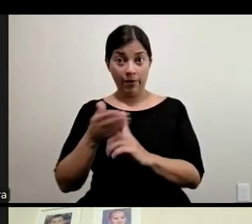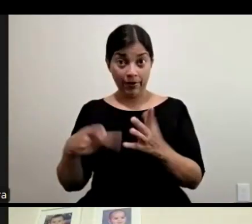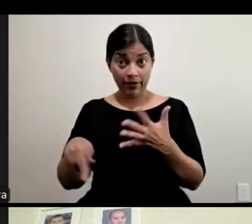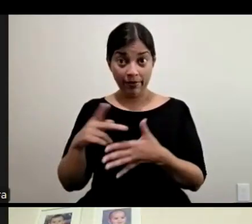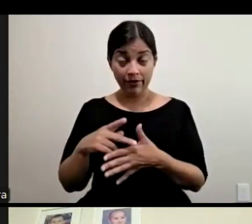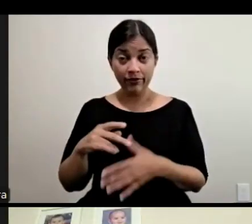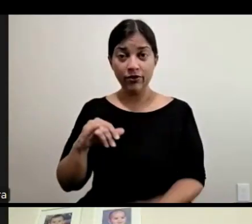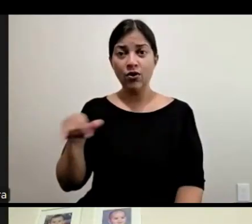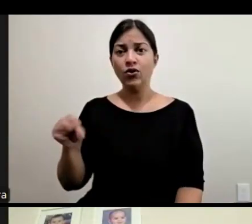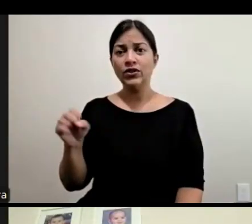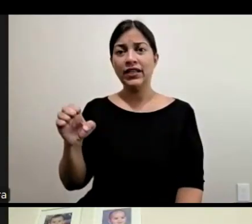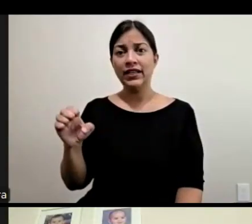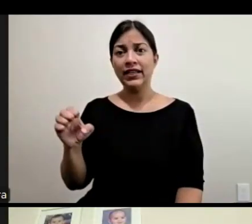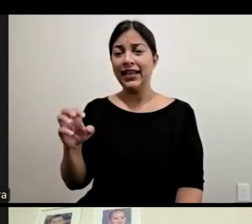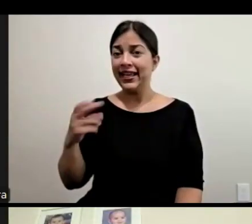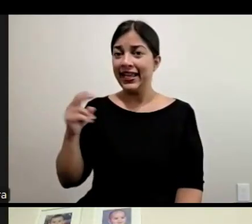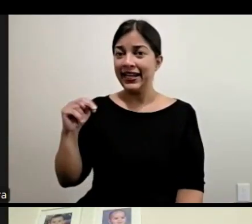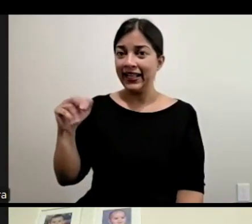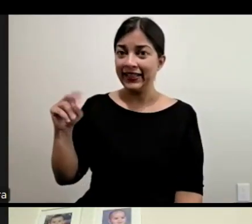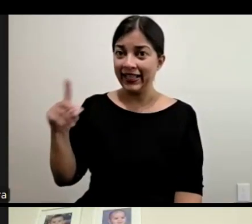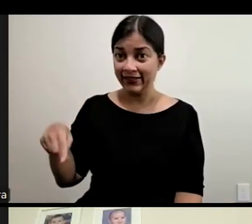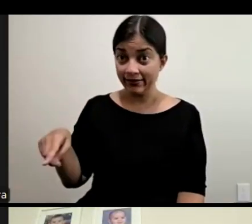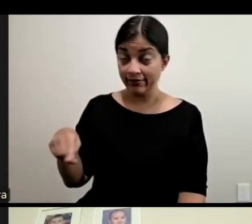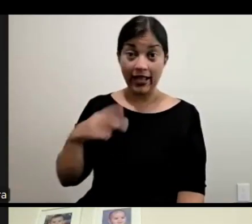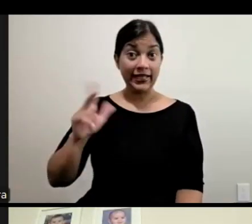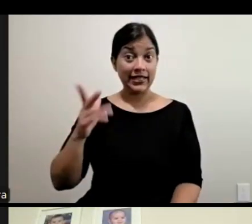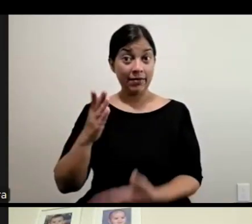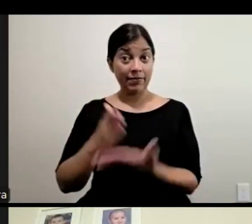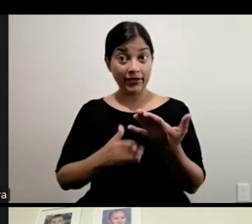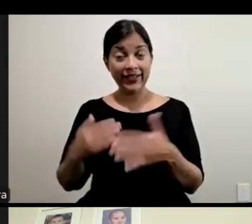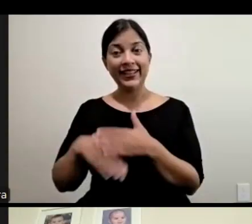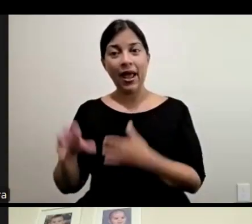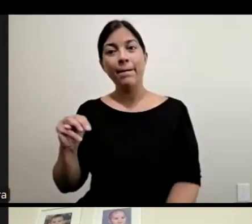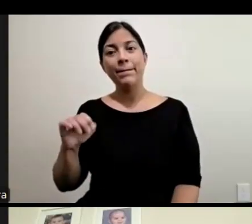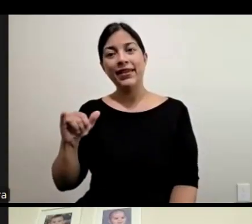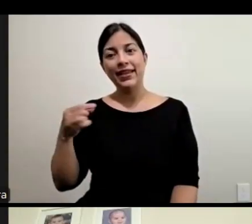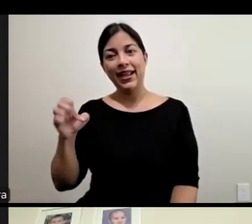Hernández, y la tercera etapa, entonces entra Miguel Difut. Déjame ir con calma